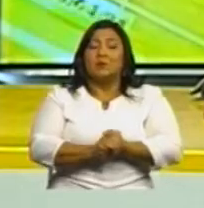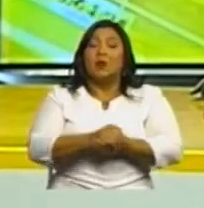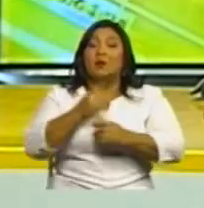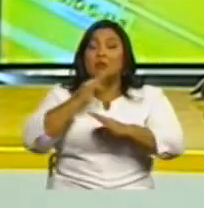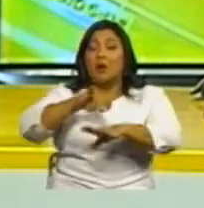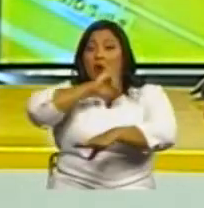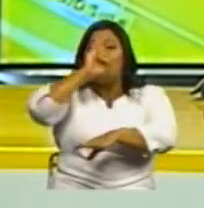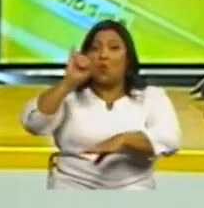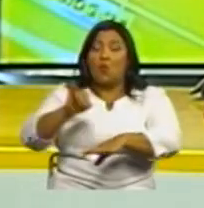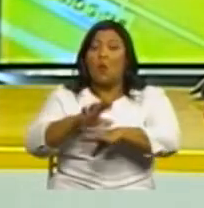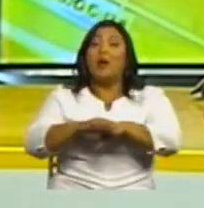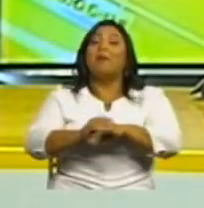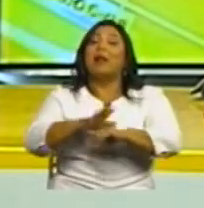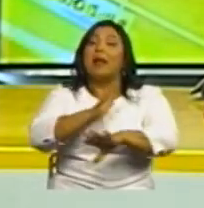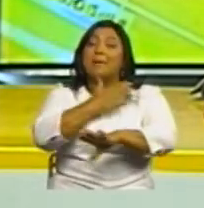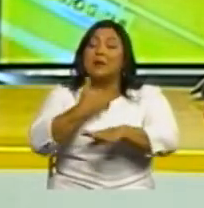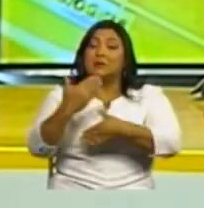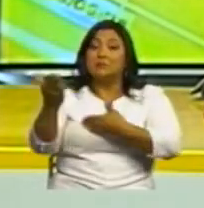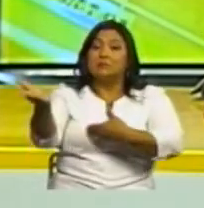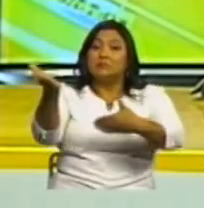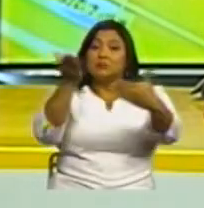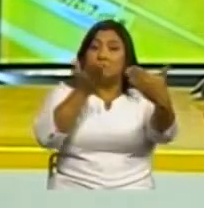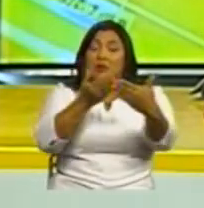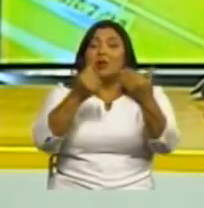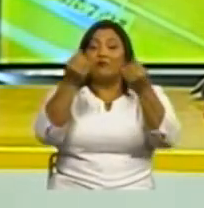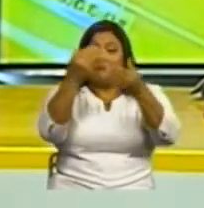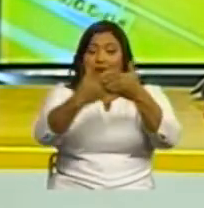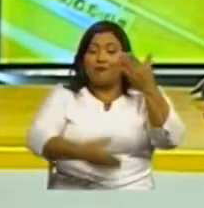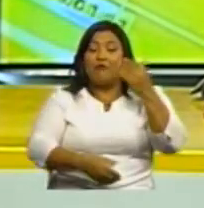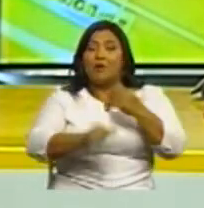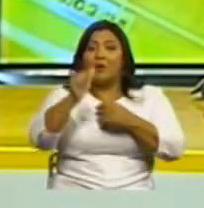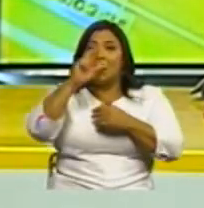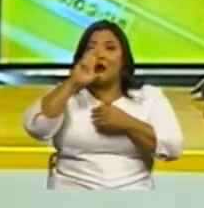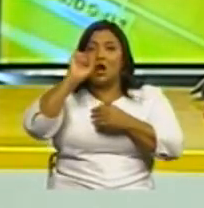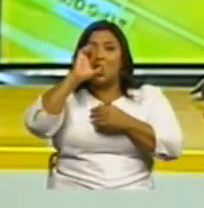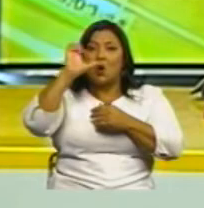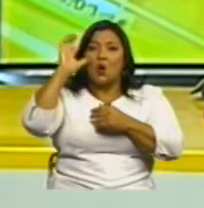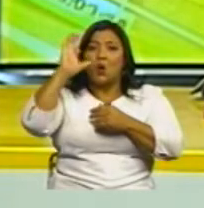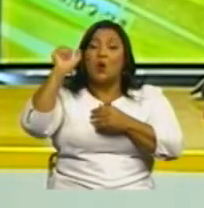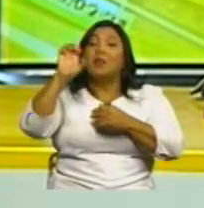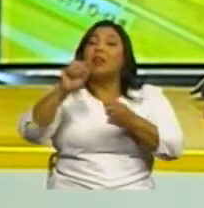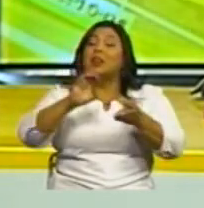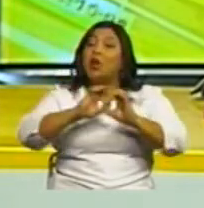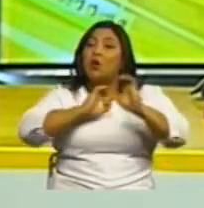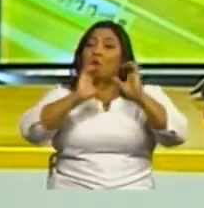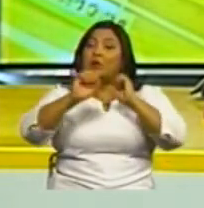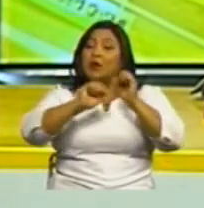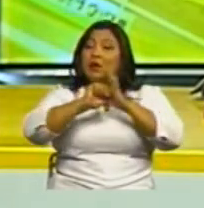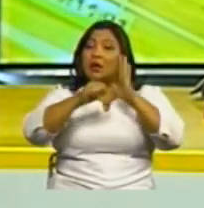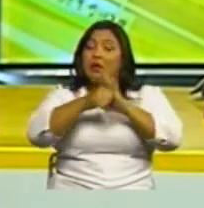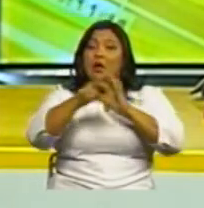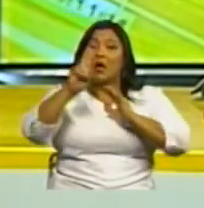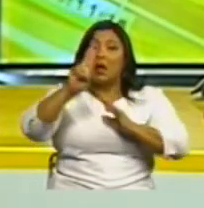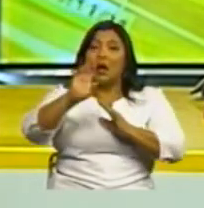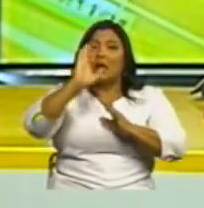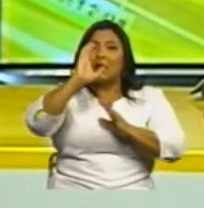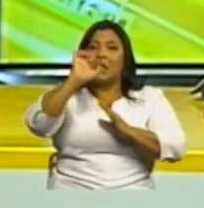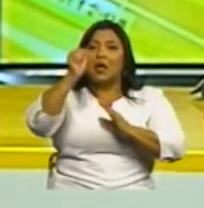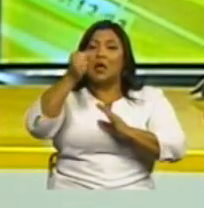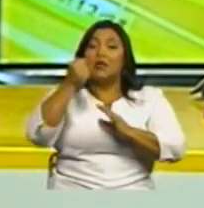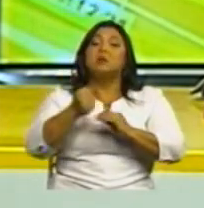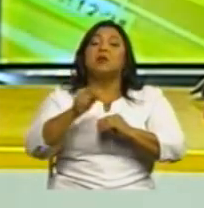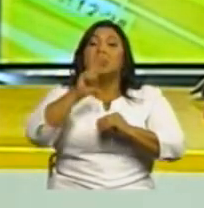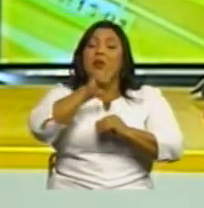Pues la presidencia recibirá el informe de la Arcotel sobre la situación legal de la adjudicación de frecuencias de RTS y Televicentro.